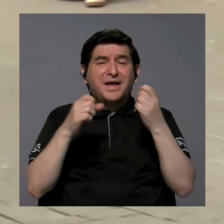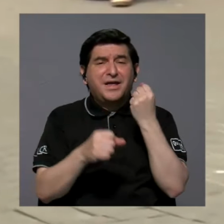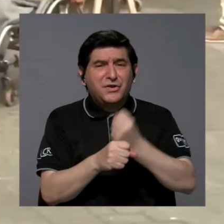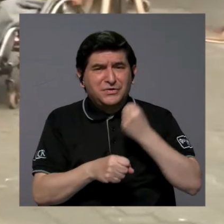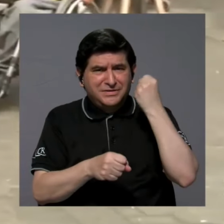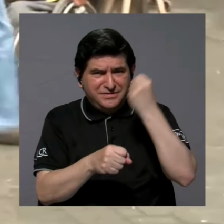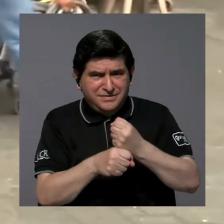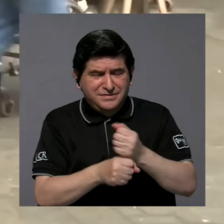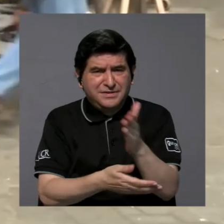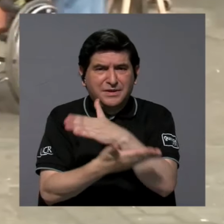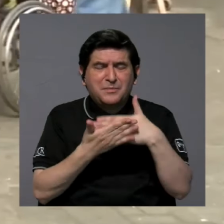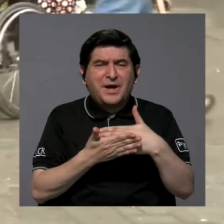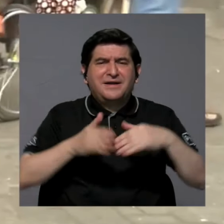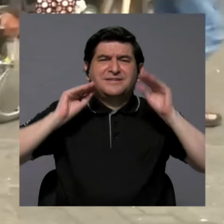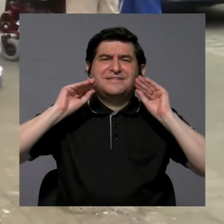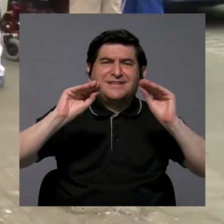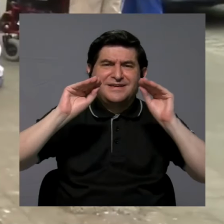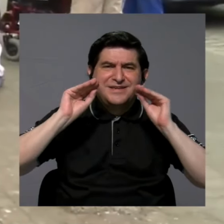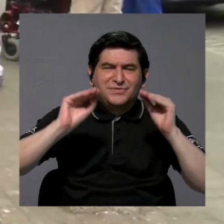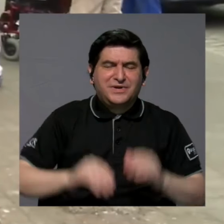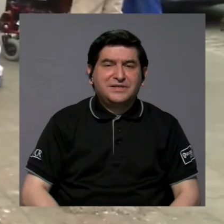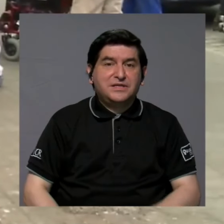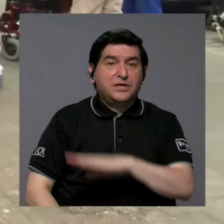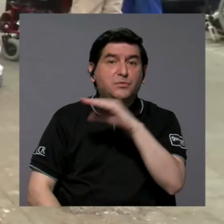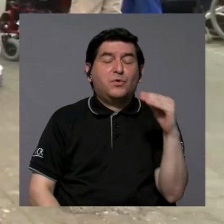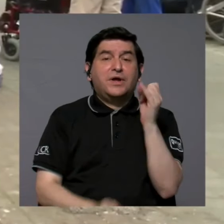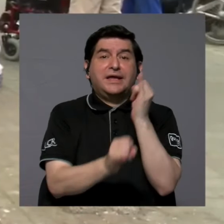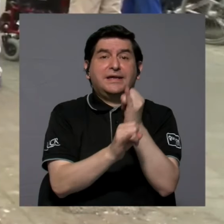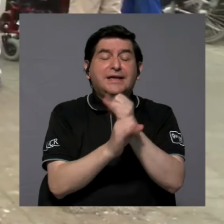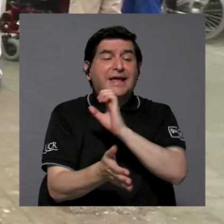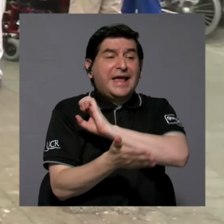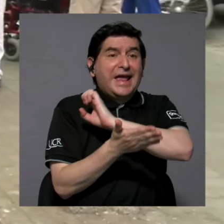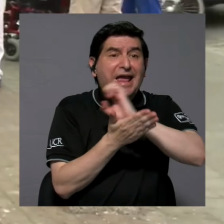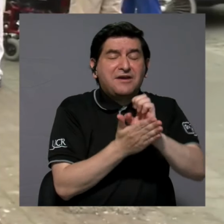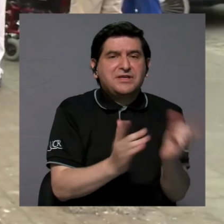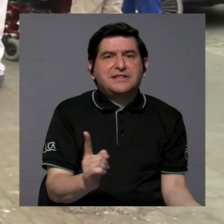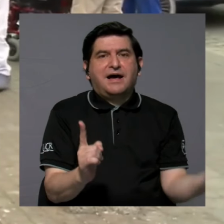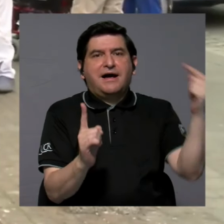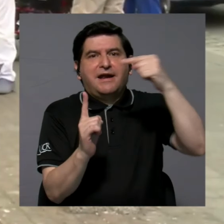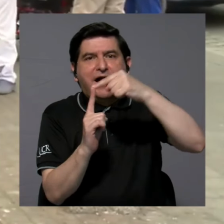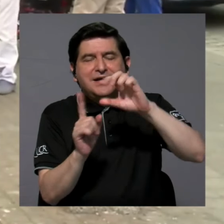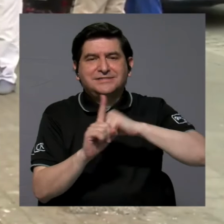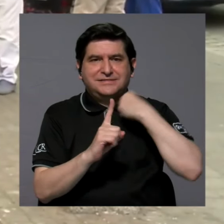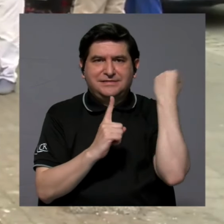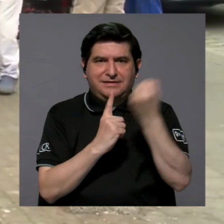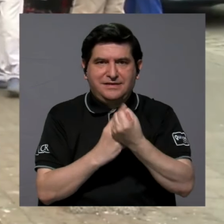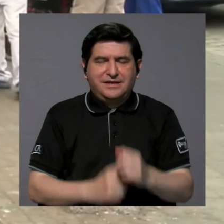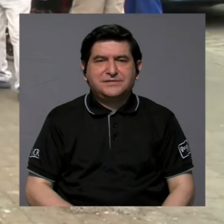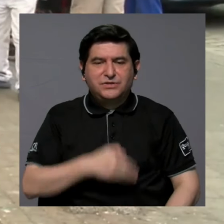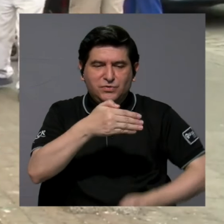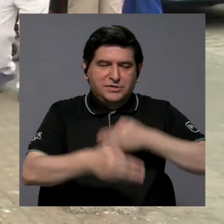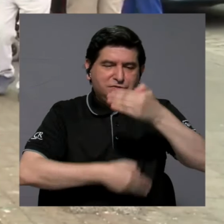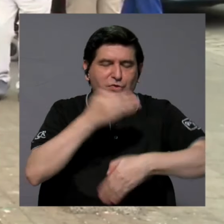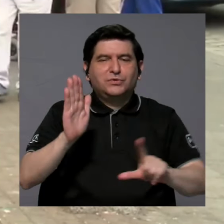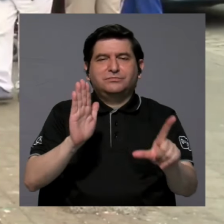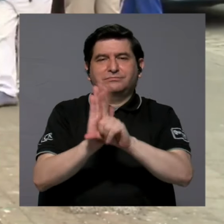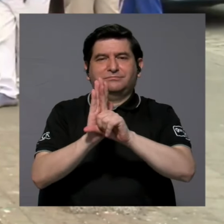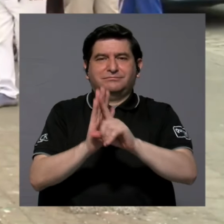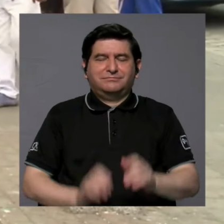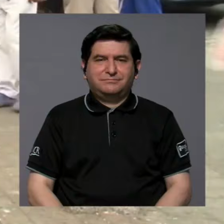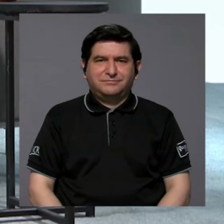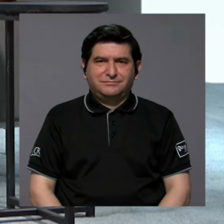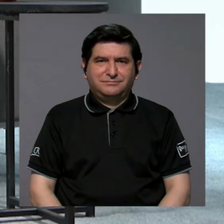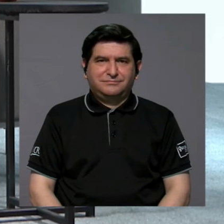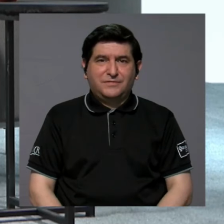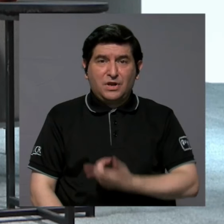de trabajar la parte educativa y la parte institucional para evitar llegar hasta el punto de la parte legal,